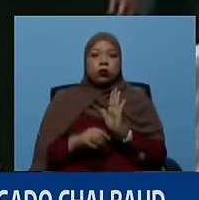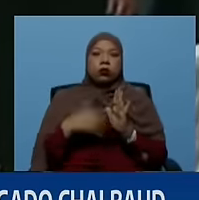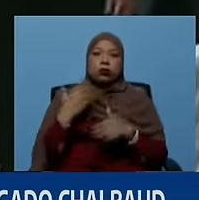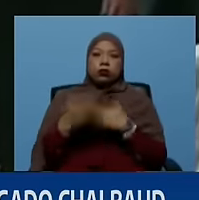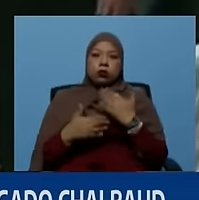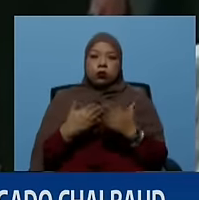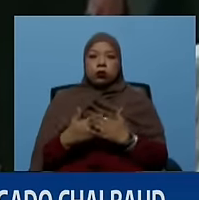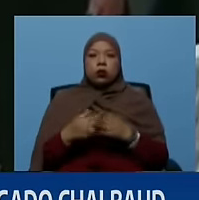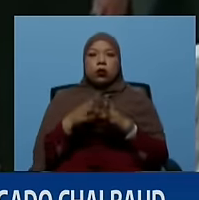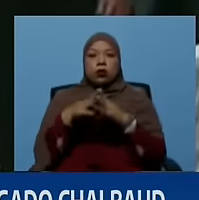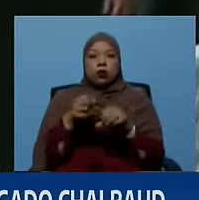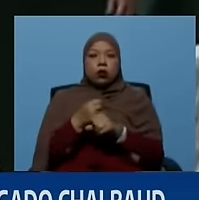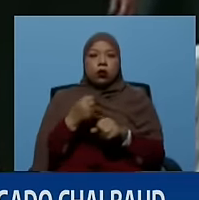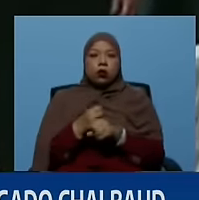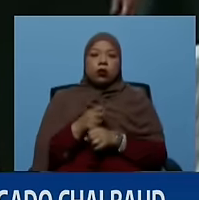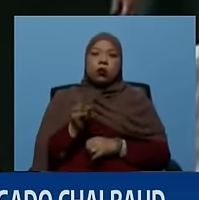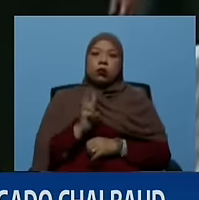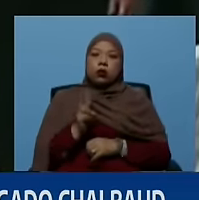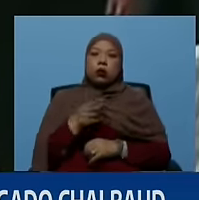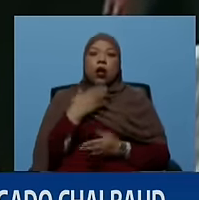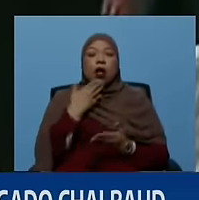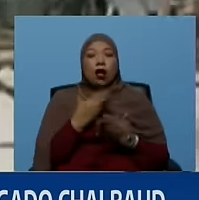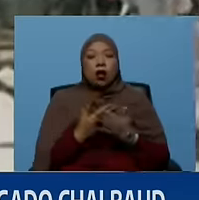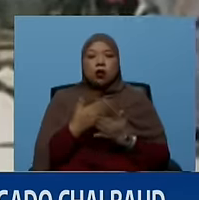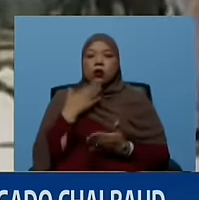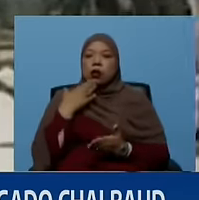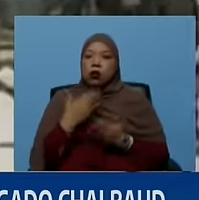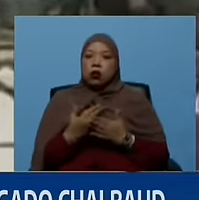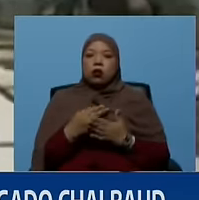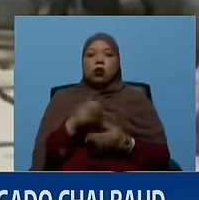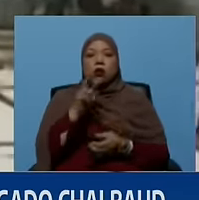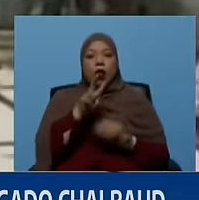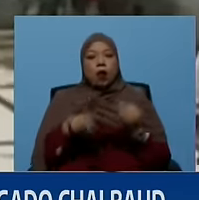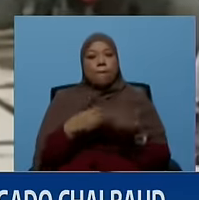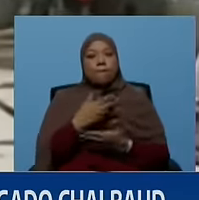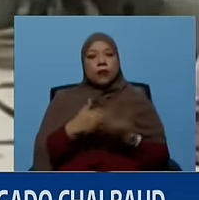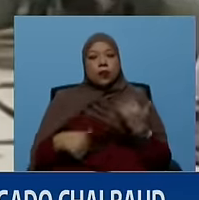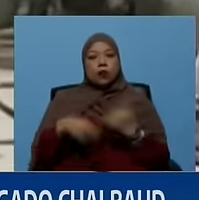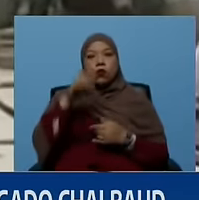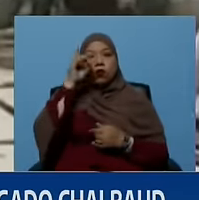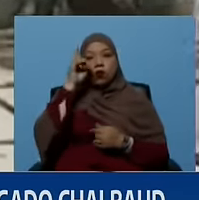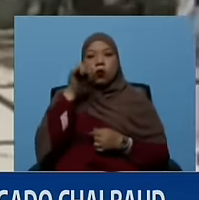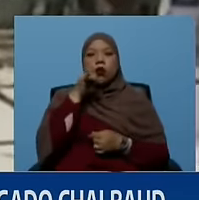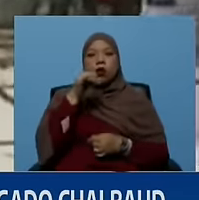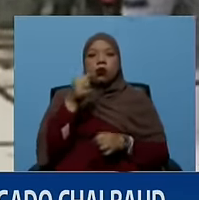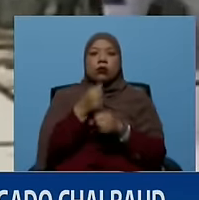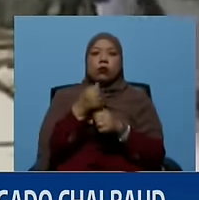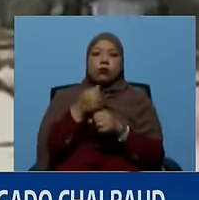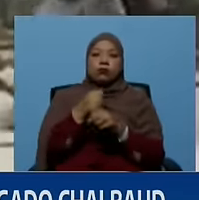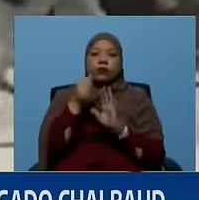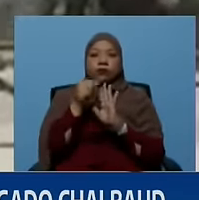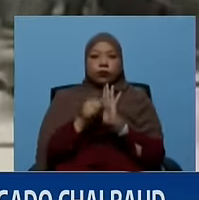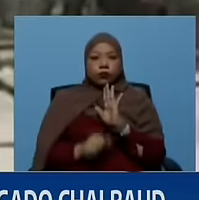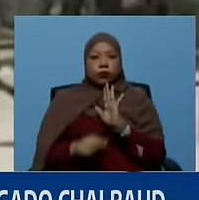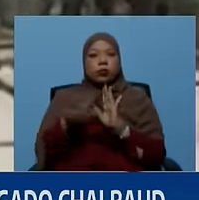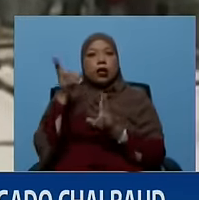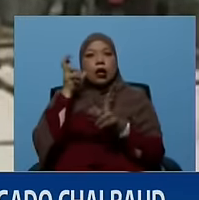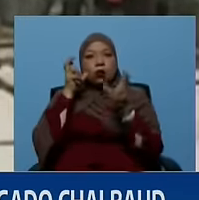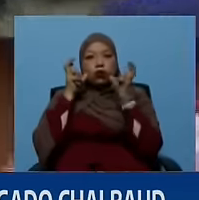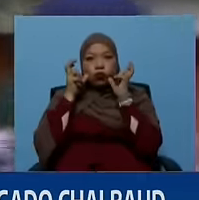de tenerlos a todos acá Muchas gracias a la vicepresidenta delsy Rodríguez que